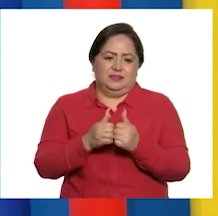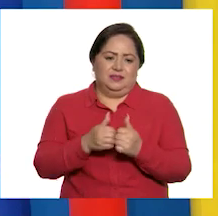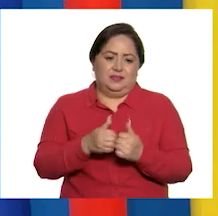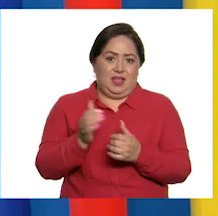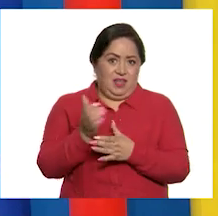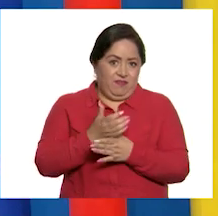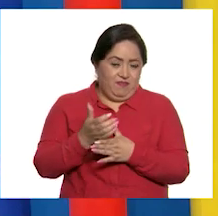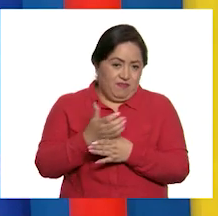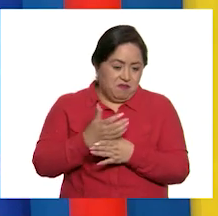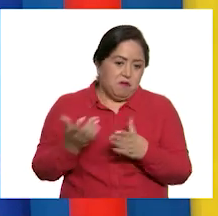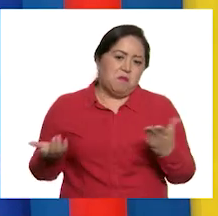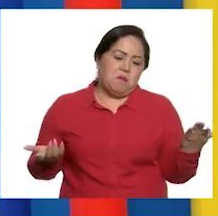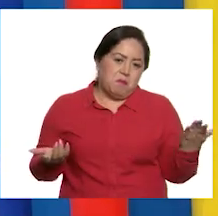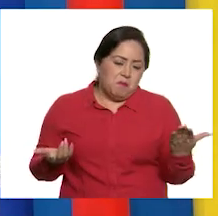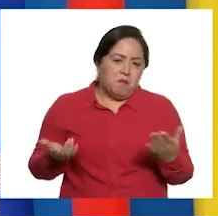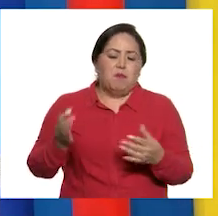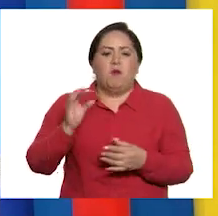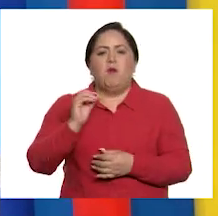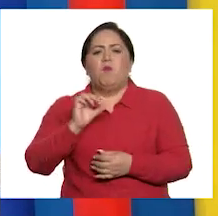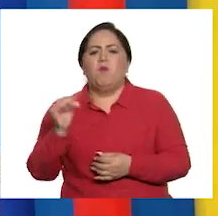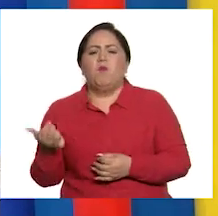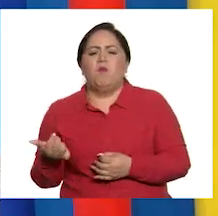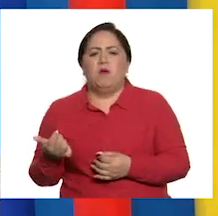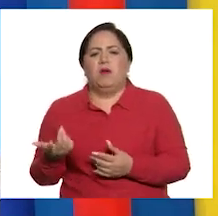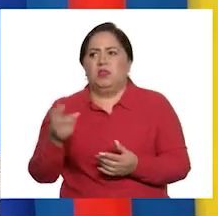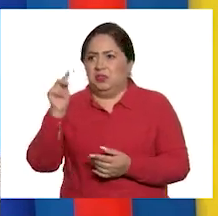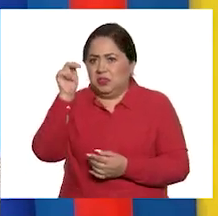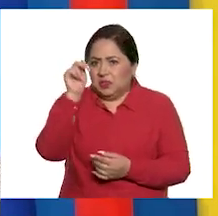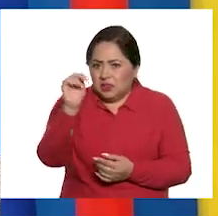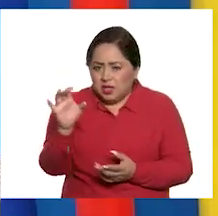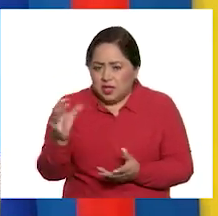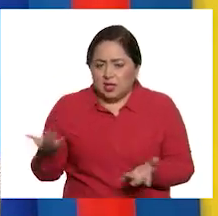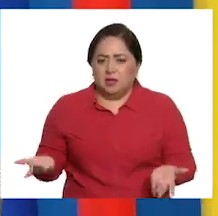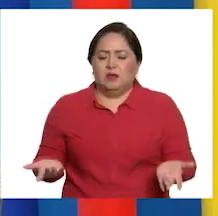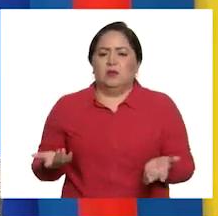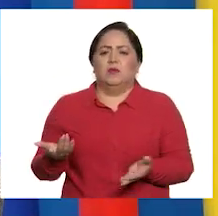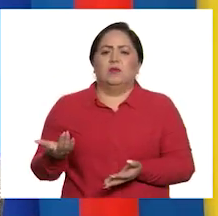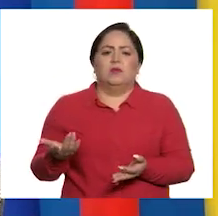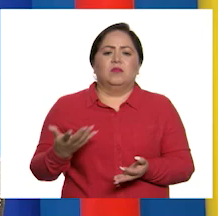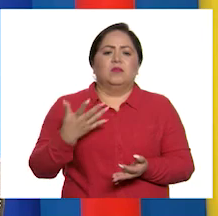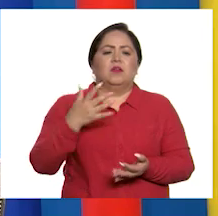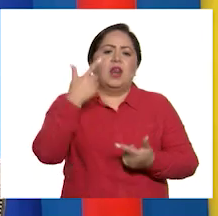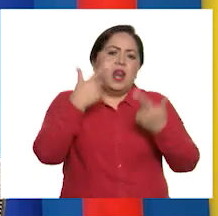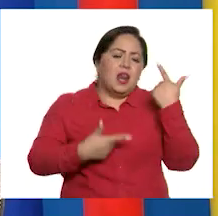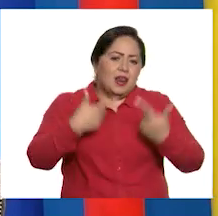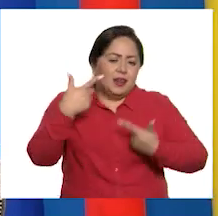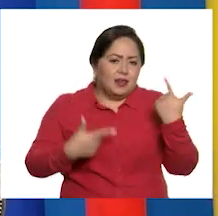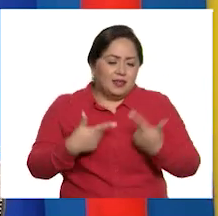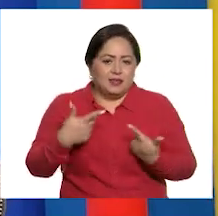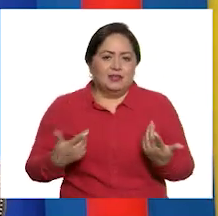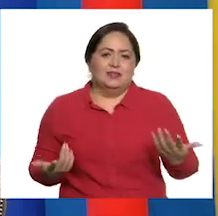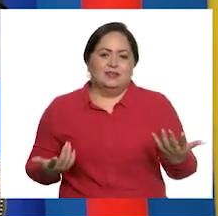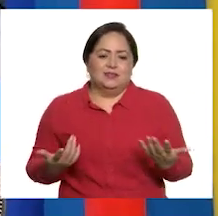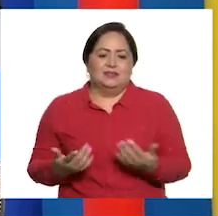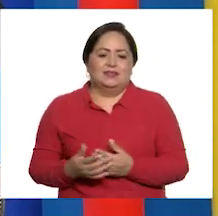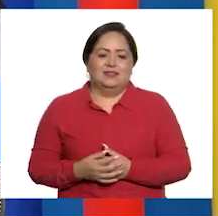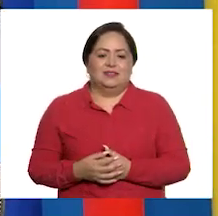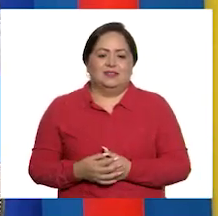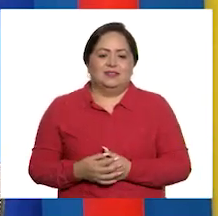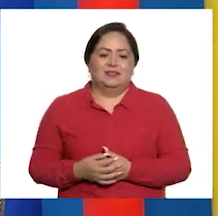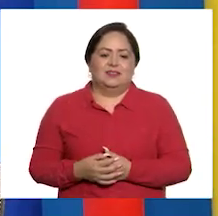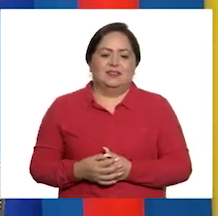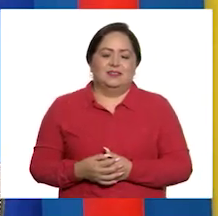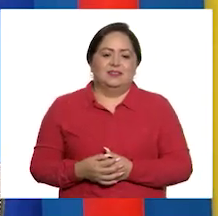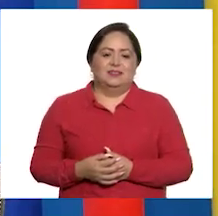¿Con un café? Con un café. ¿Con qué más? ¿Con un té? Con un té. Ahí lo llevas. Con lechita. ¿Puedes agarrar una servilleta? Claro. Con